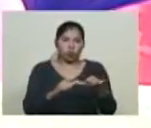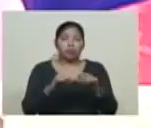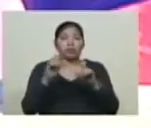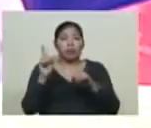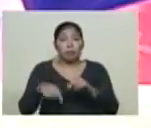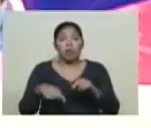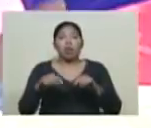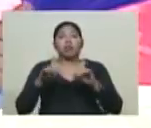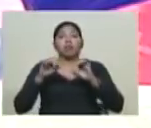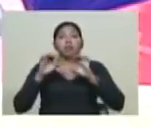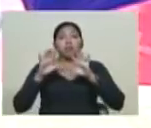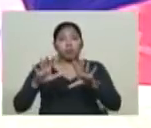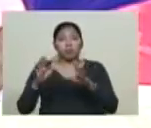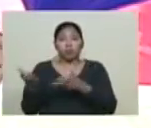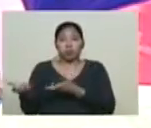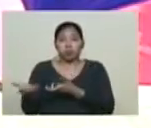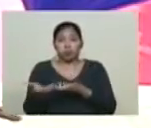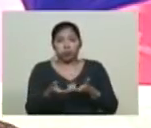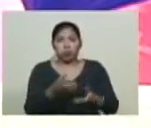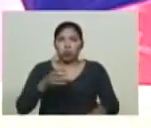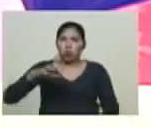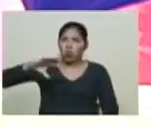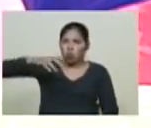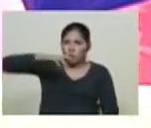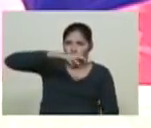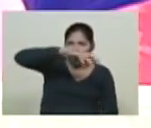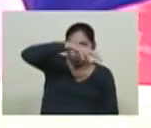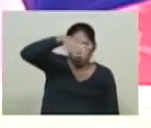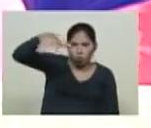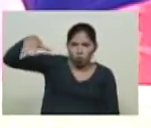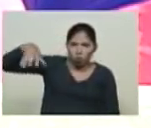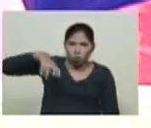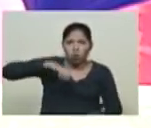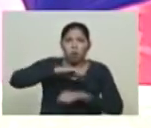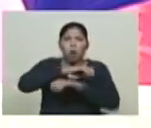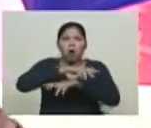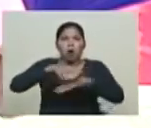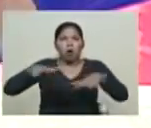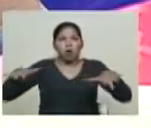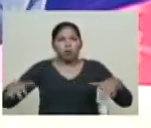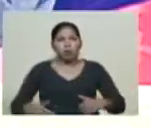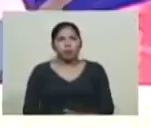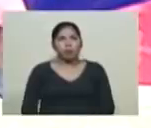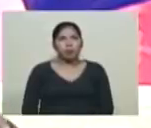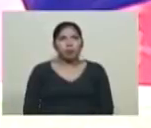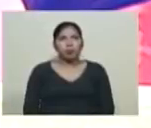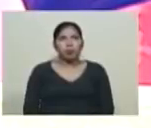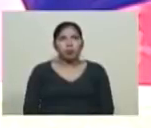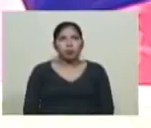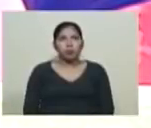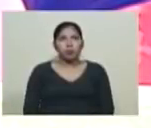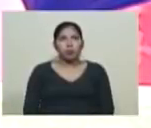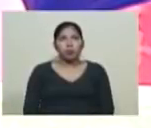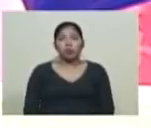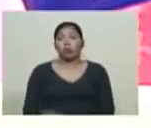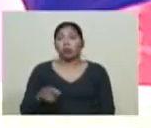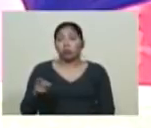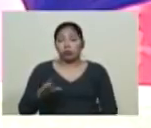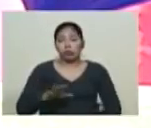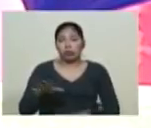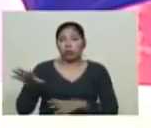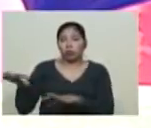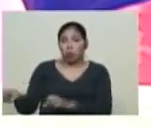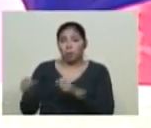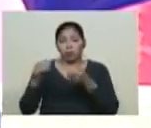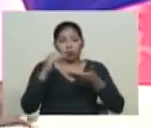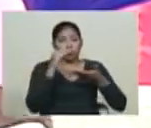de fumigación espacial o fumigación masiva que ya tenemos en nuestras manos y que usted ha adquirido para fortalecer